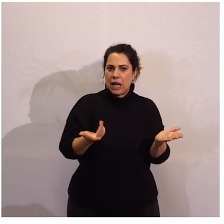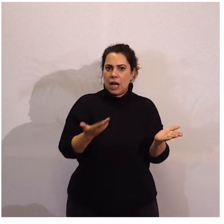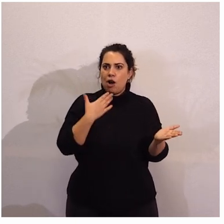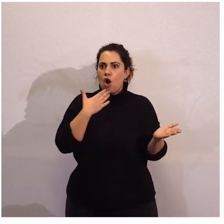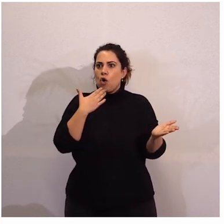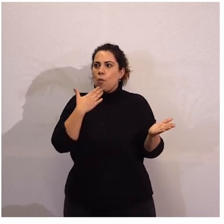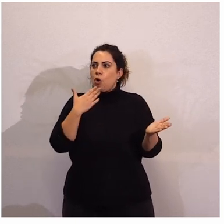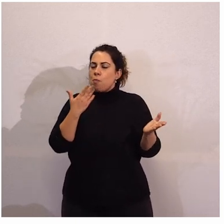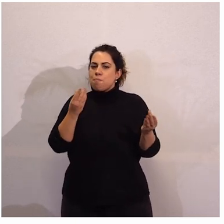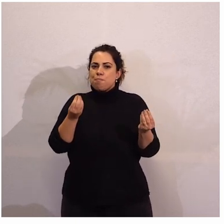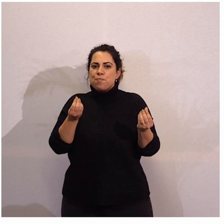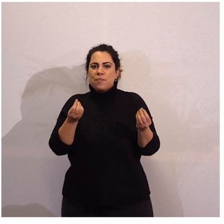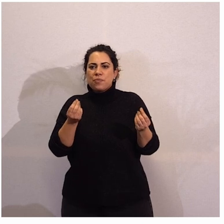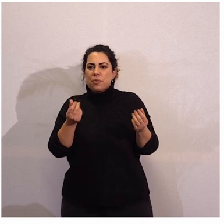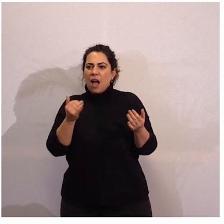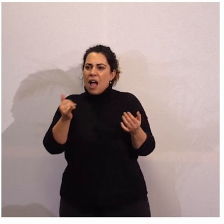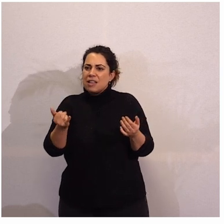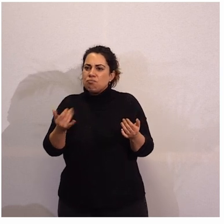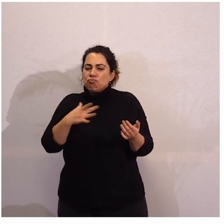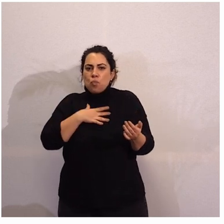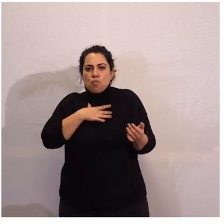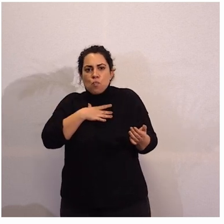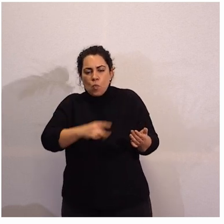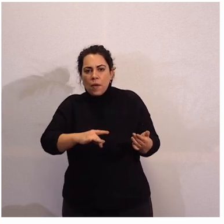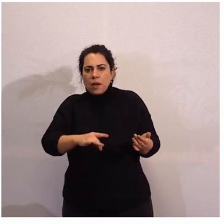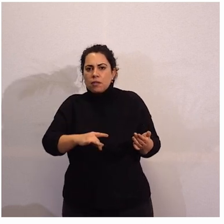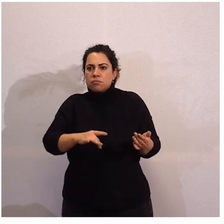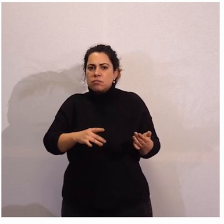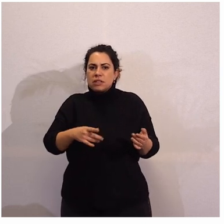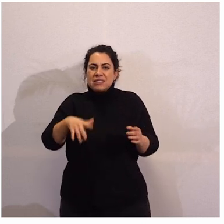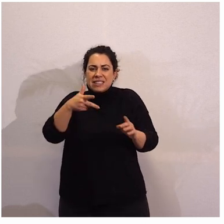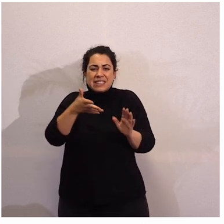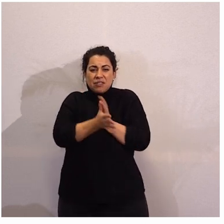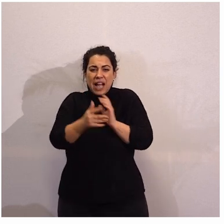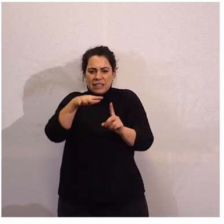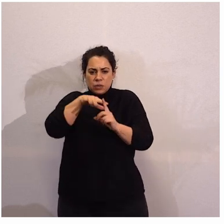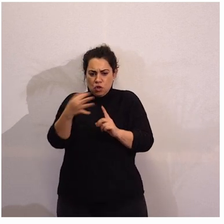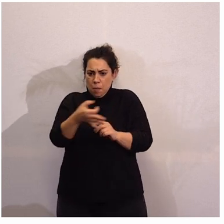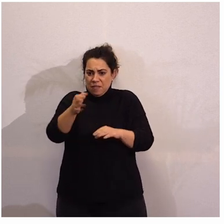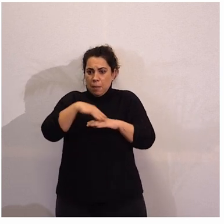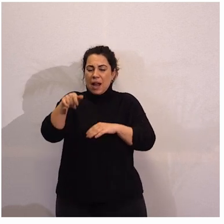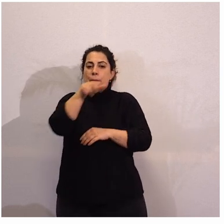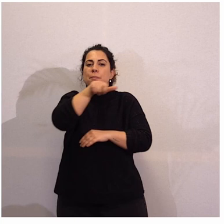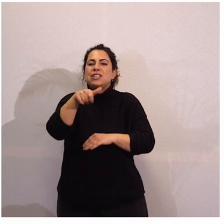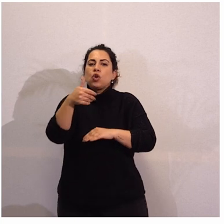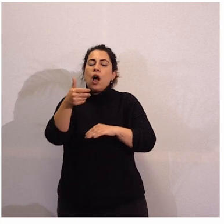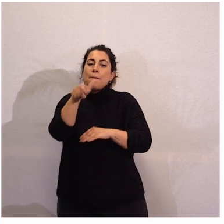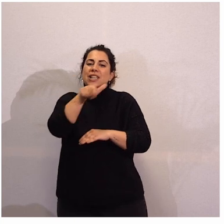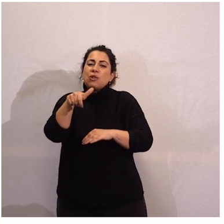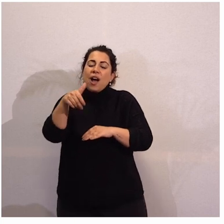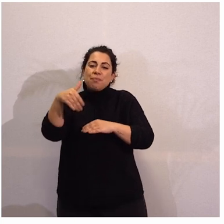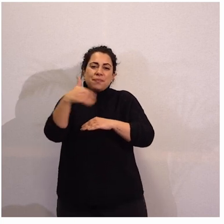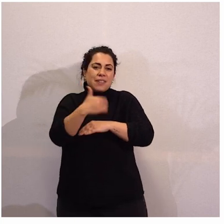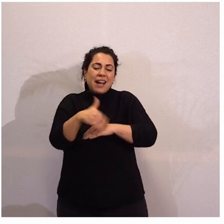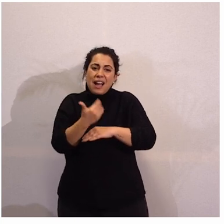una posibilidad perfecta para que esa persona que está en la calle, que